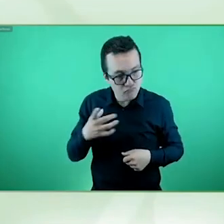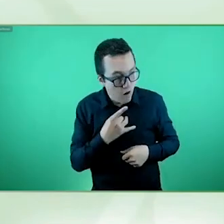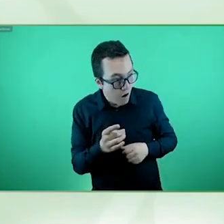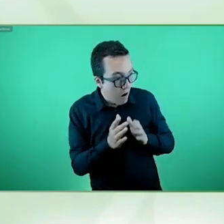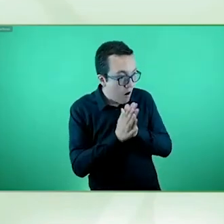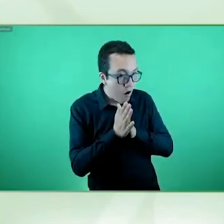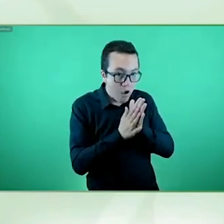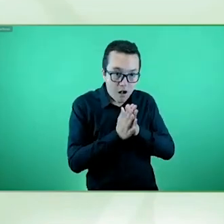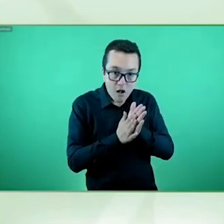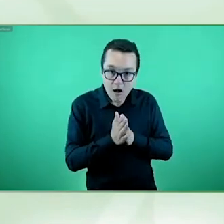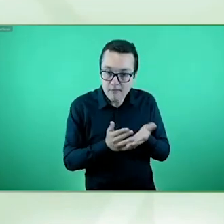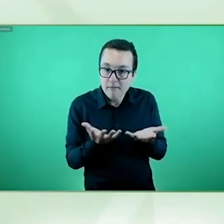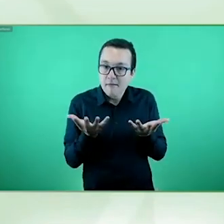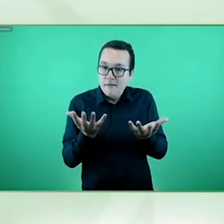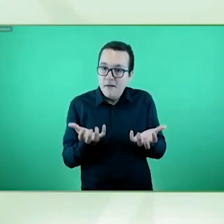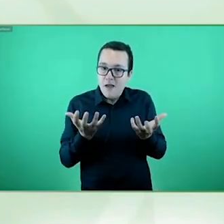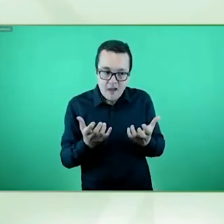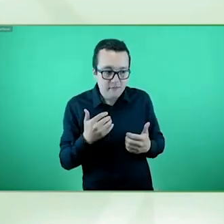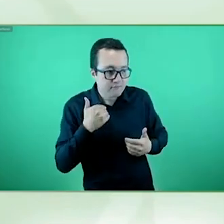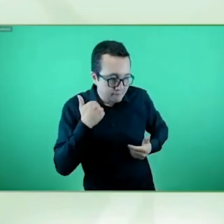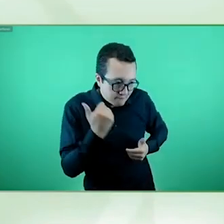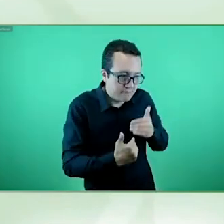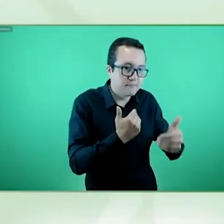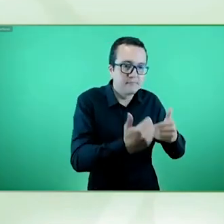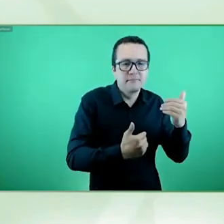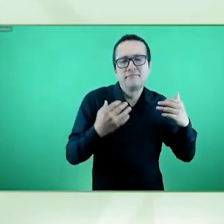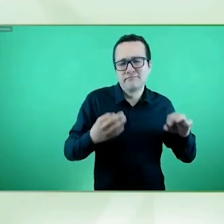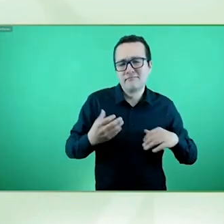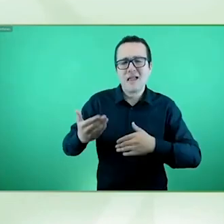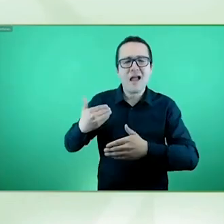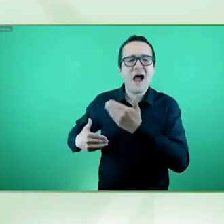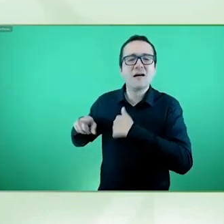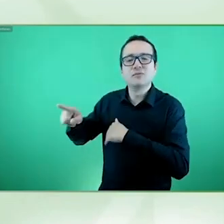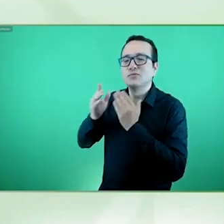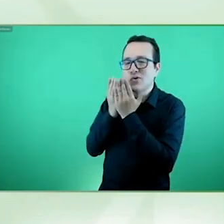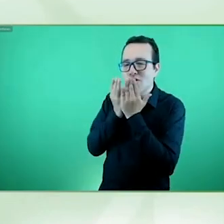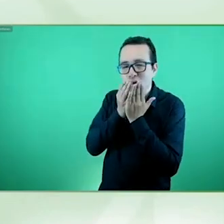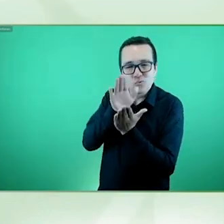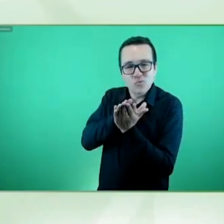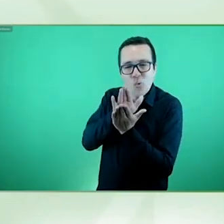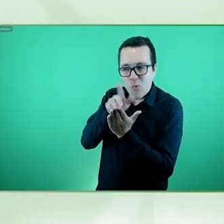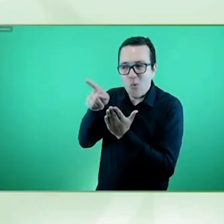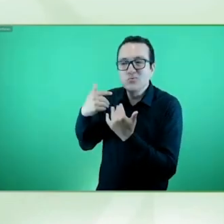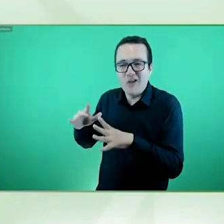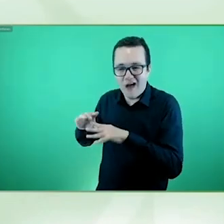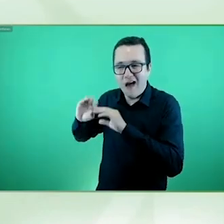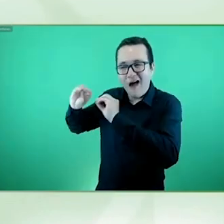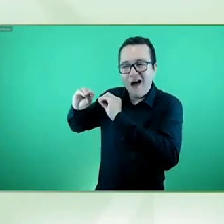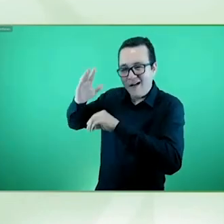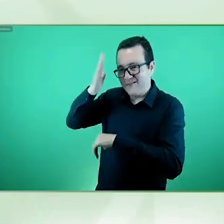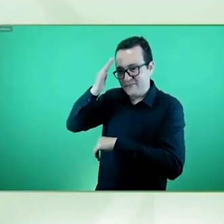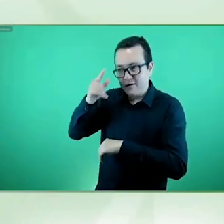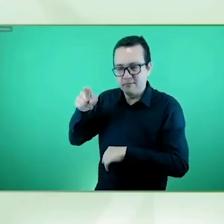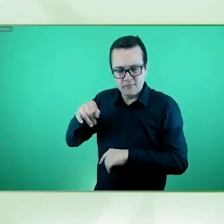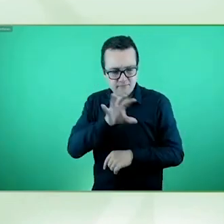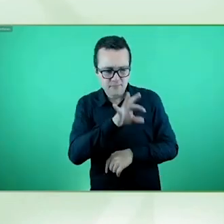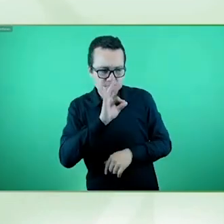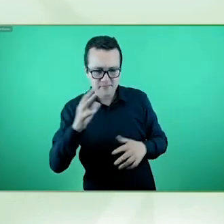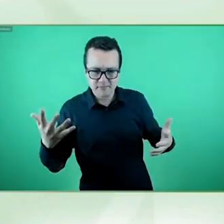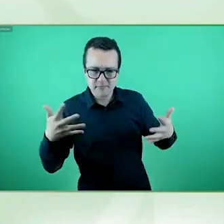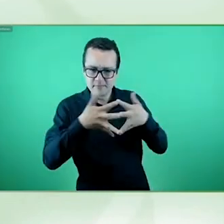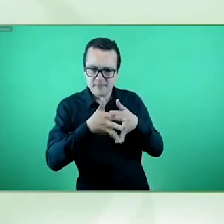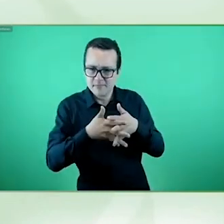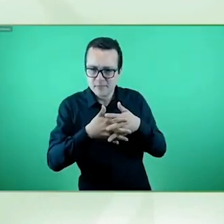varios años en su periodo escolar. ¿Por qué se elige esta área? Bueno, además del interés que presentaba en